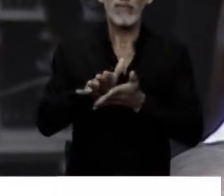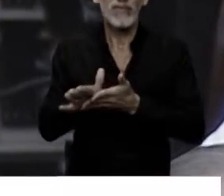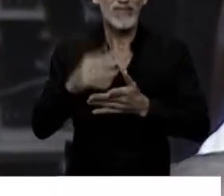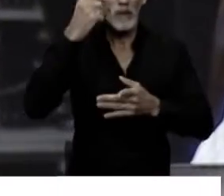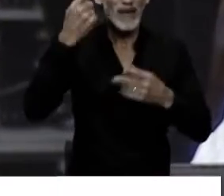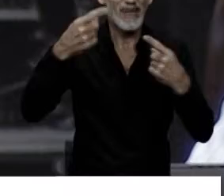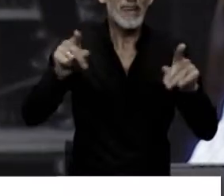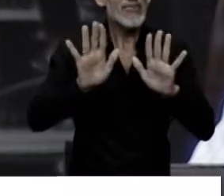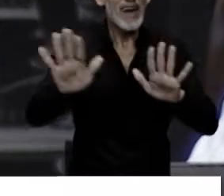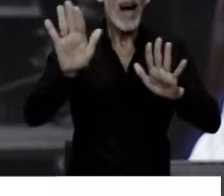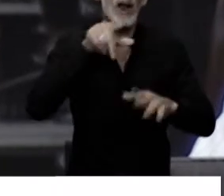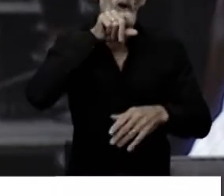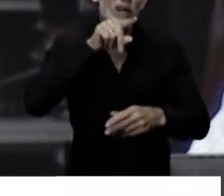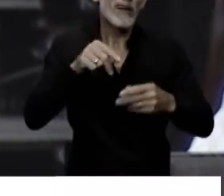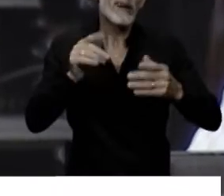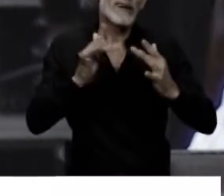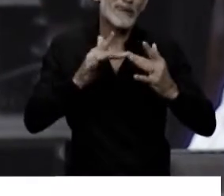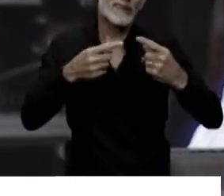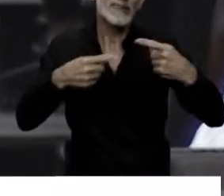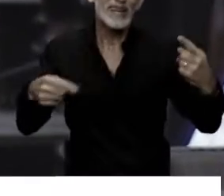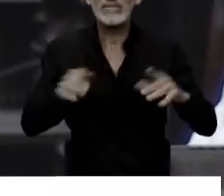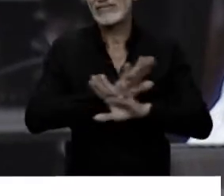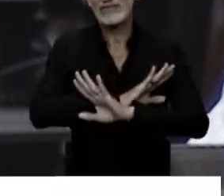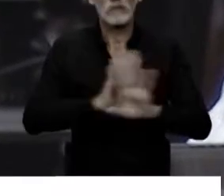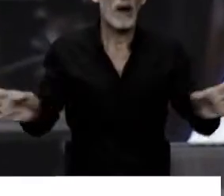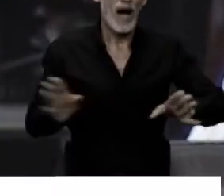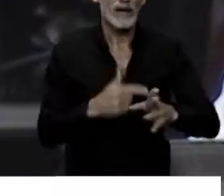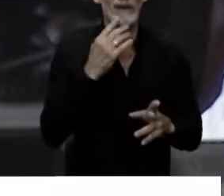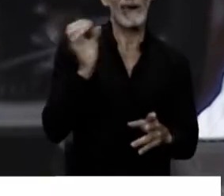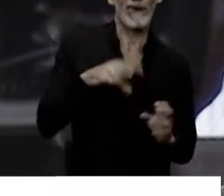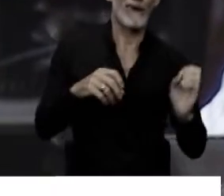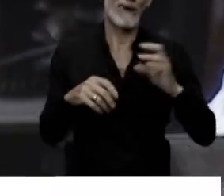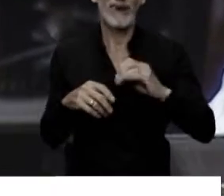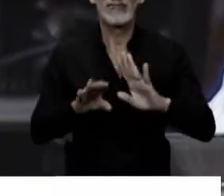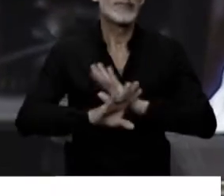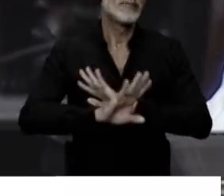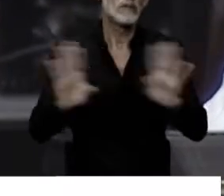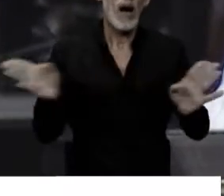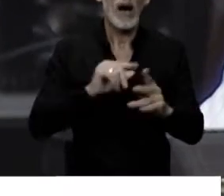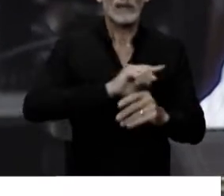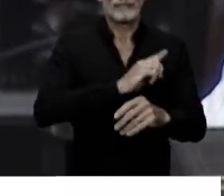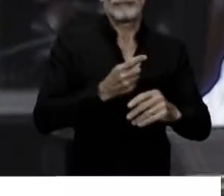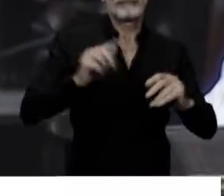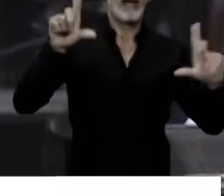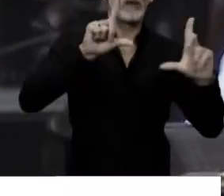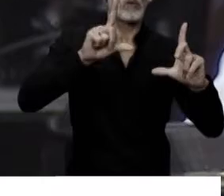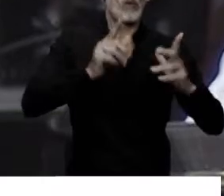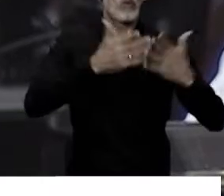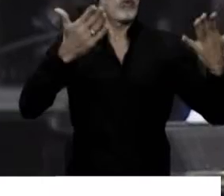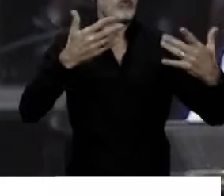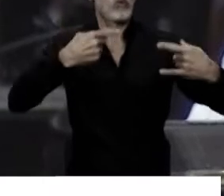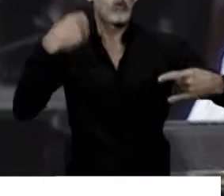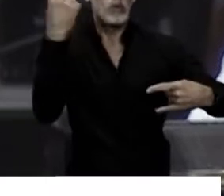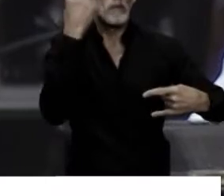pensamos diferentes en las redes, a los comunicadores y comunicadoras de los medios hegemónicos, que por favor